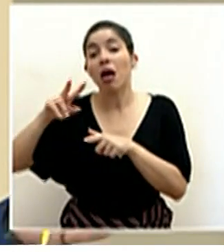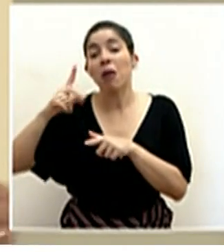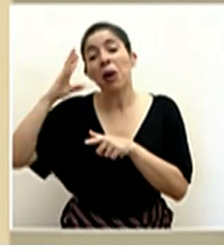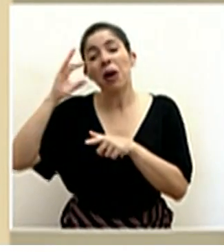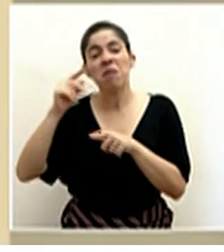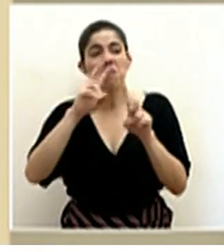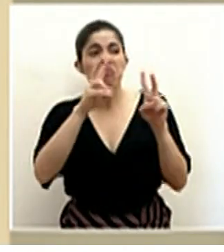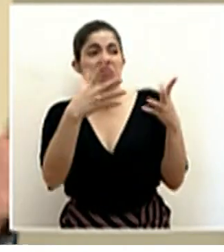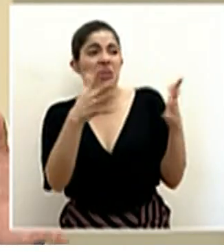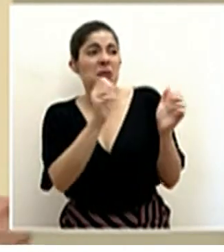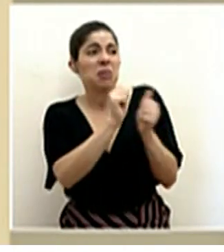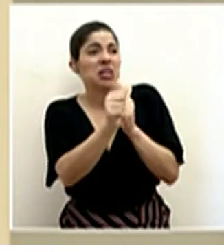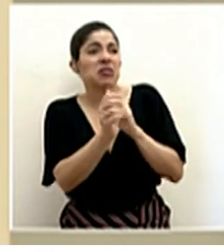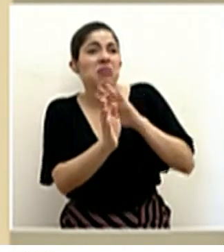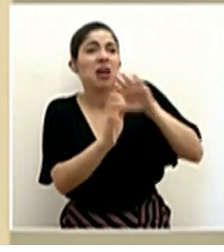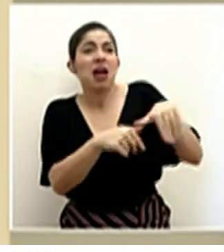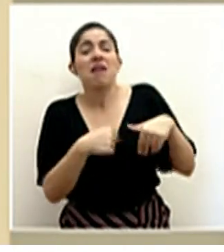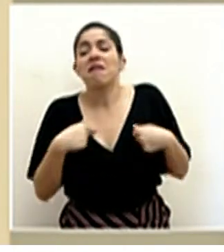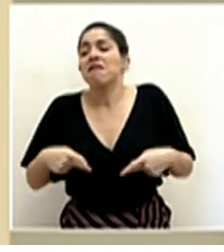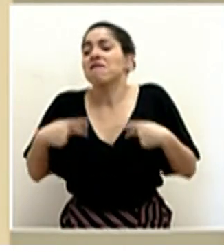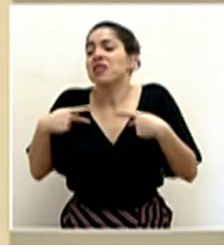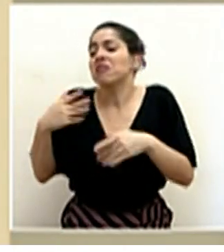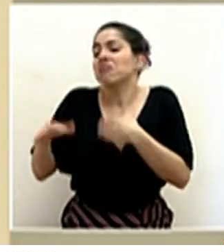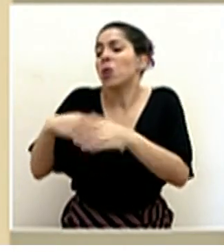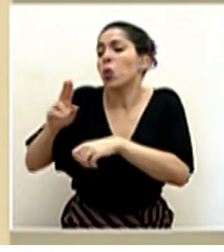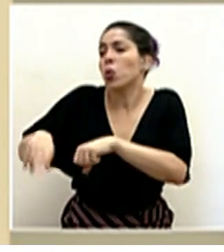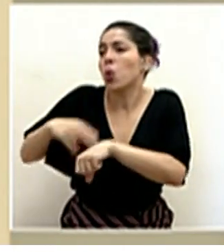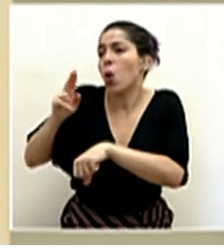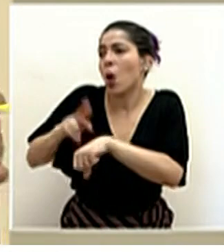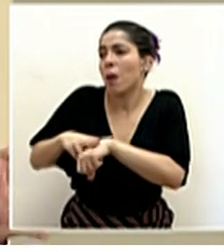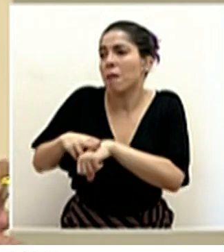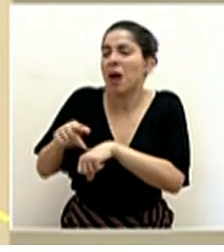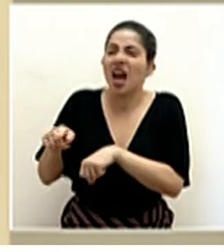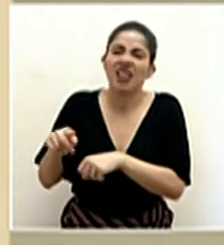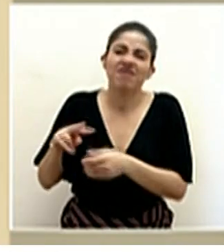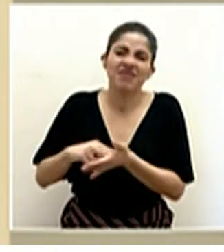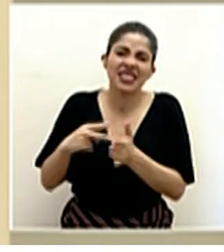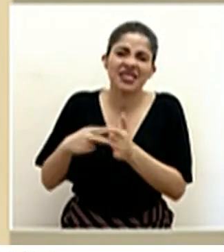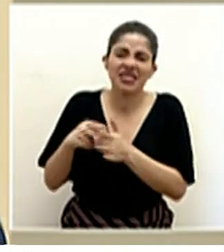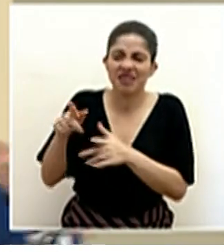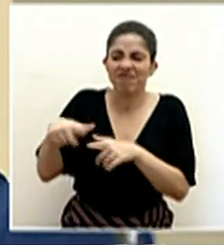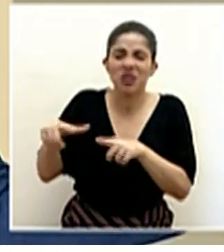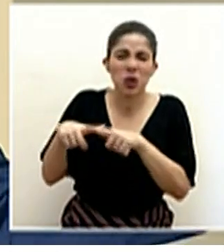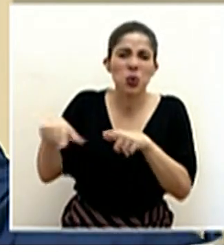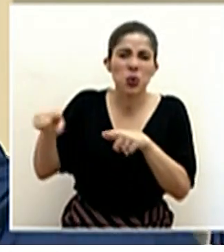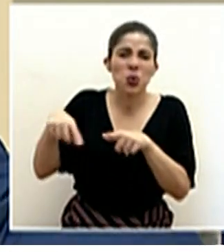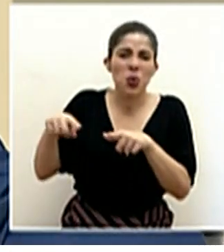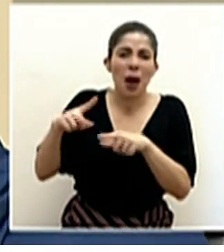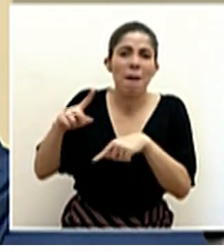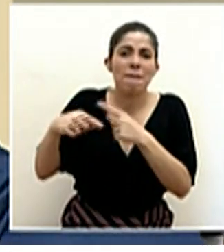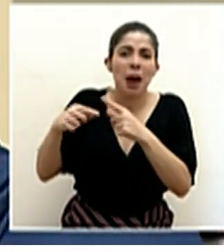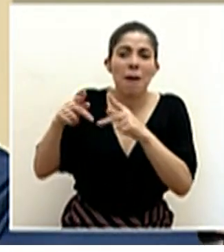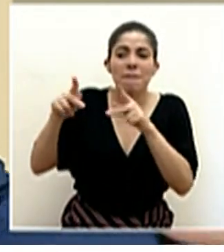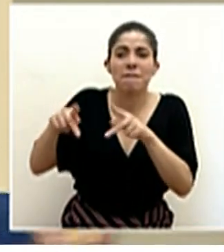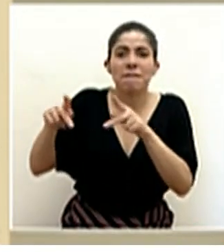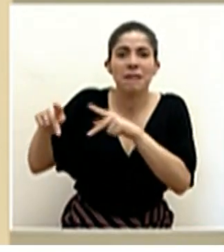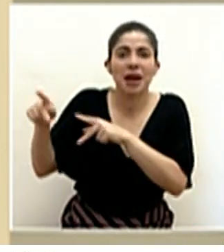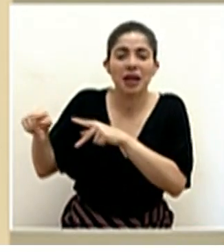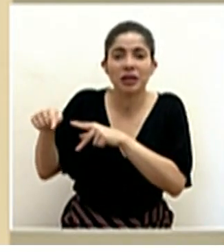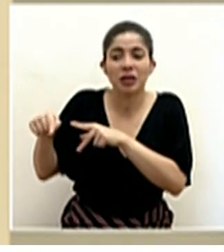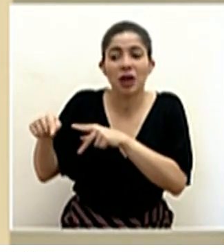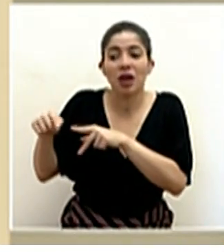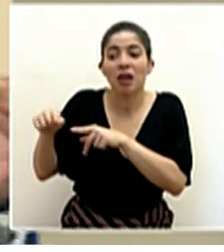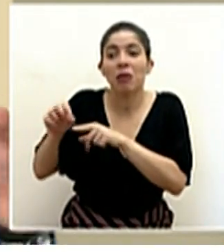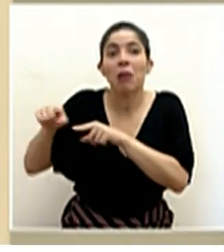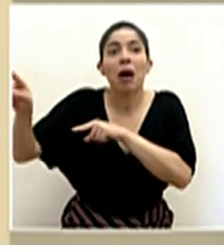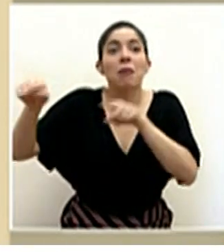que el asunto ya pasó y que pueden hacer una vida normal y común y corriente, perfectamente ese lugar puede haber personas que se dirijan a diferentes